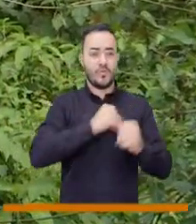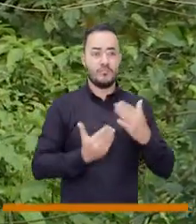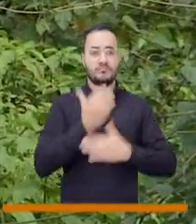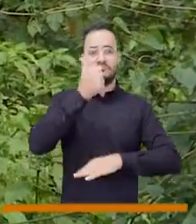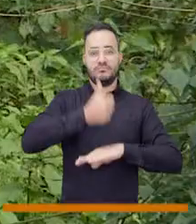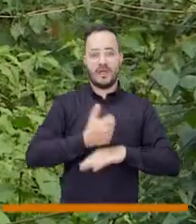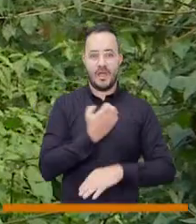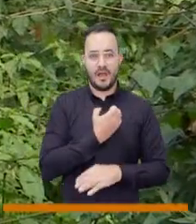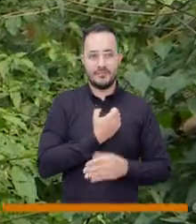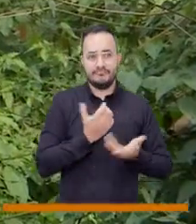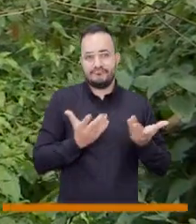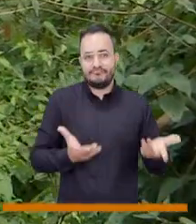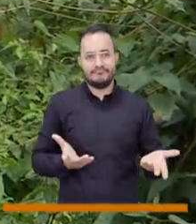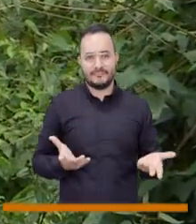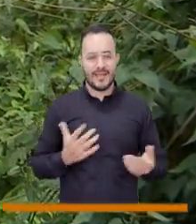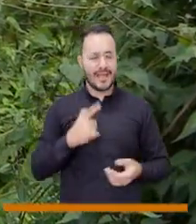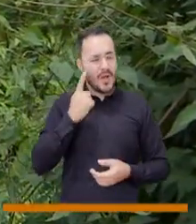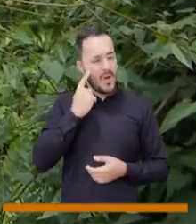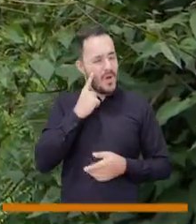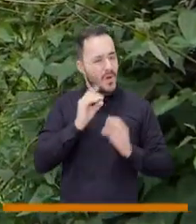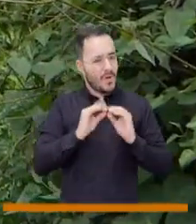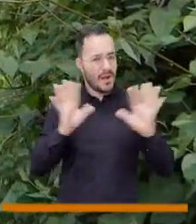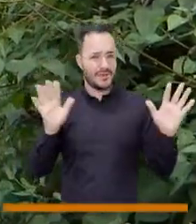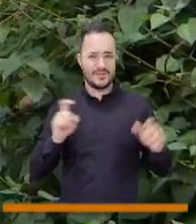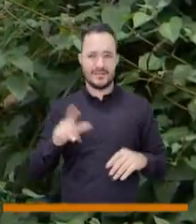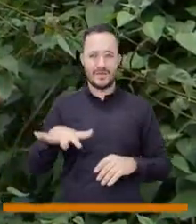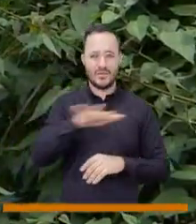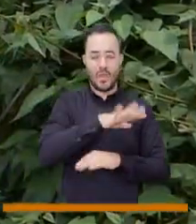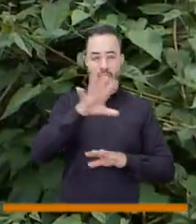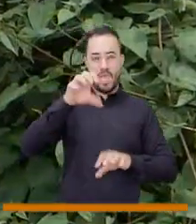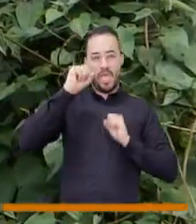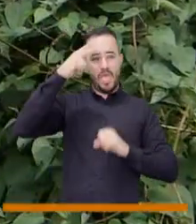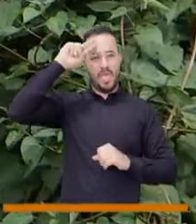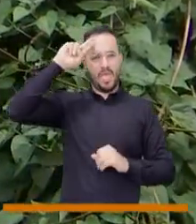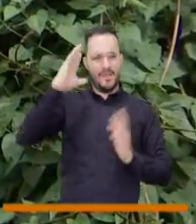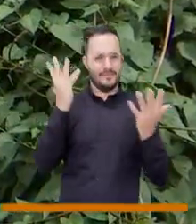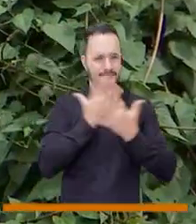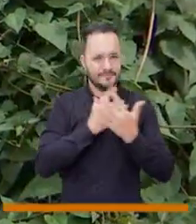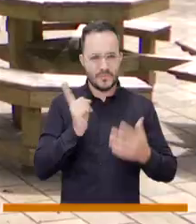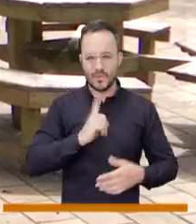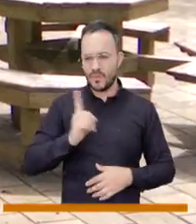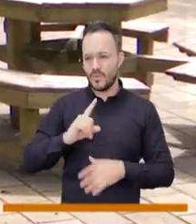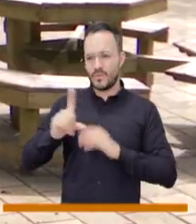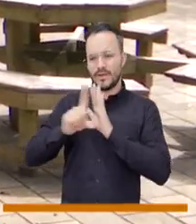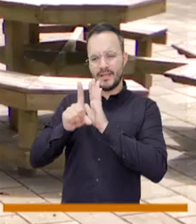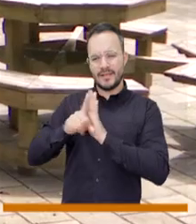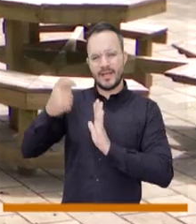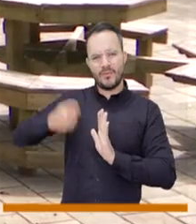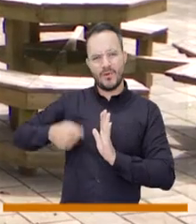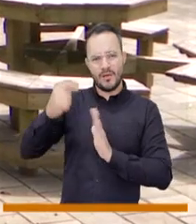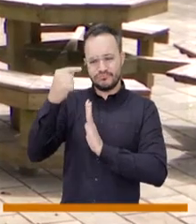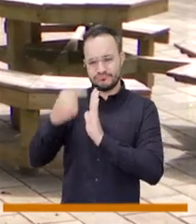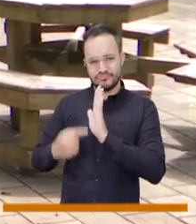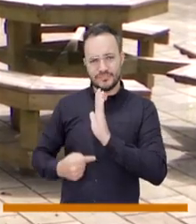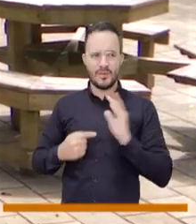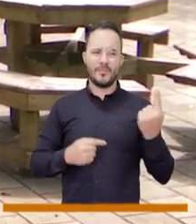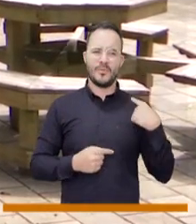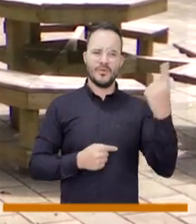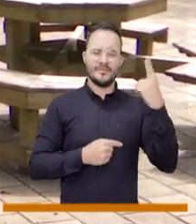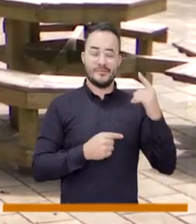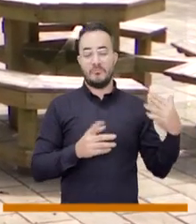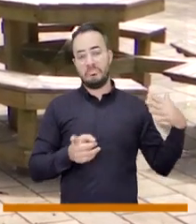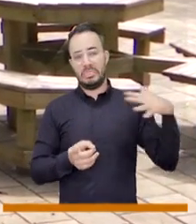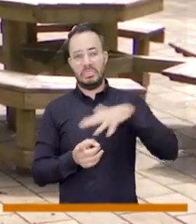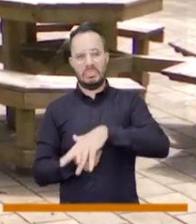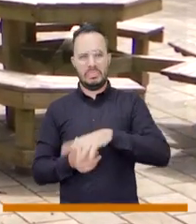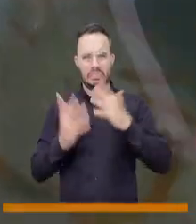o alcaldesa de los medellinenses. Entonces esas narrativas también hay que empezar a precisarlas dentro de unos temas que son más técnicos, jurídicos y legales